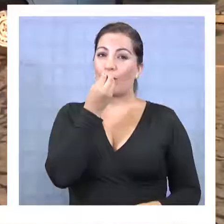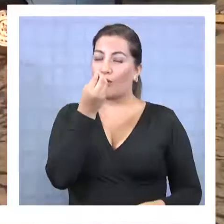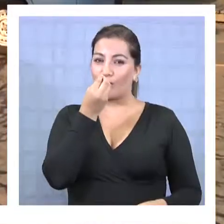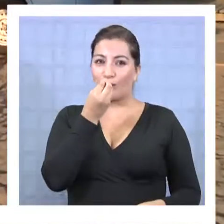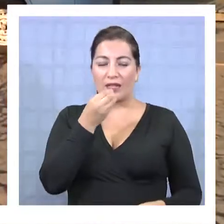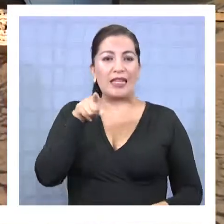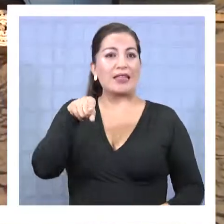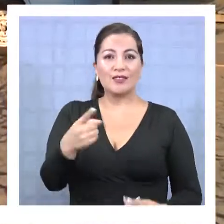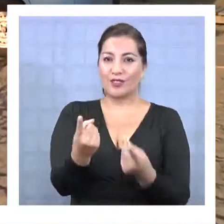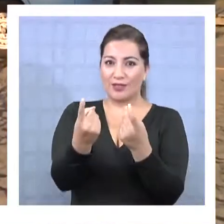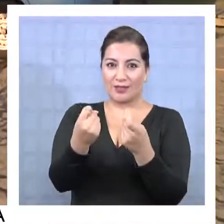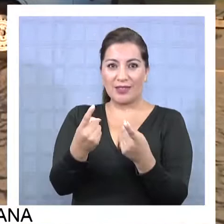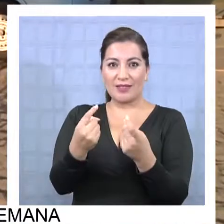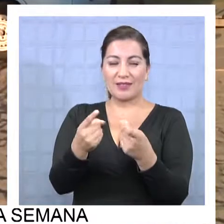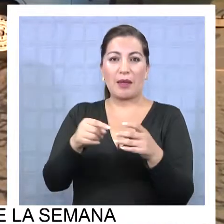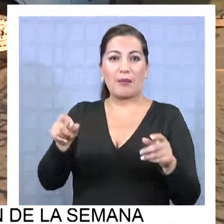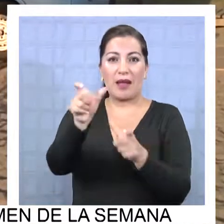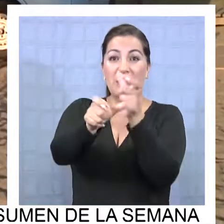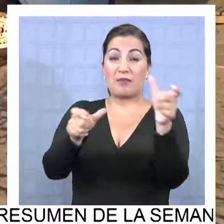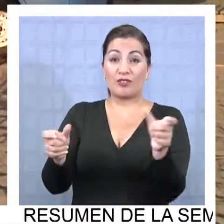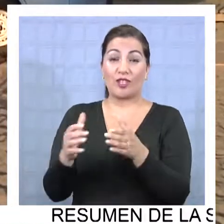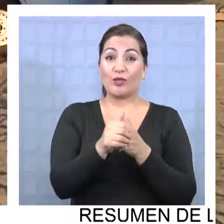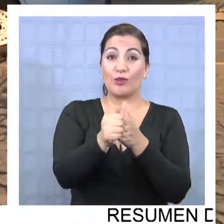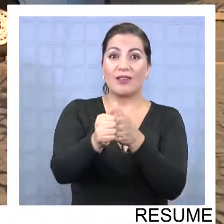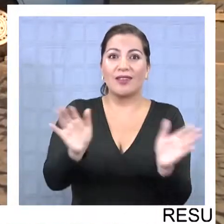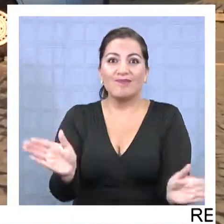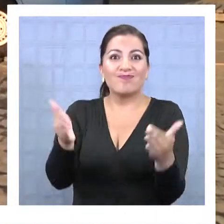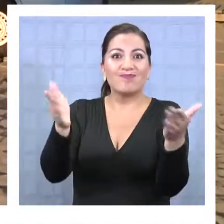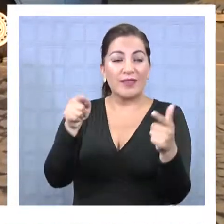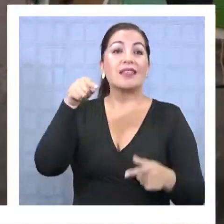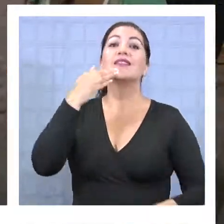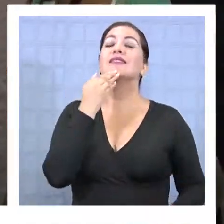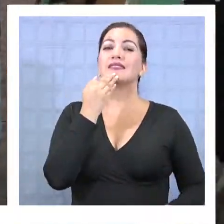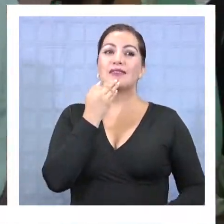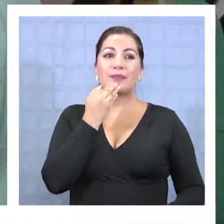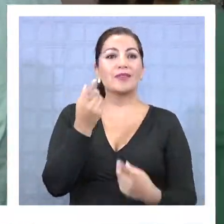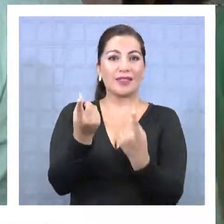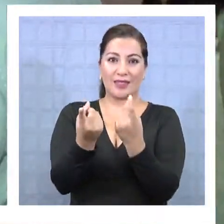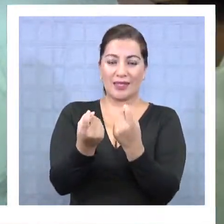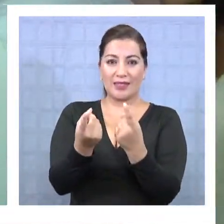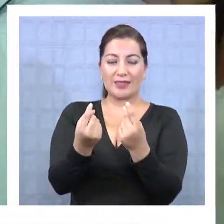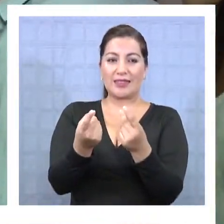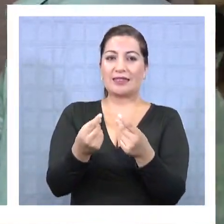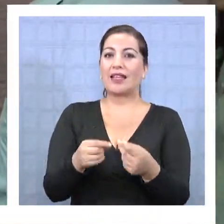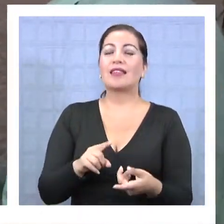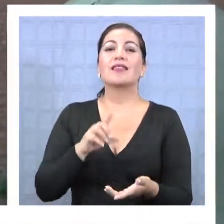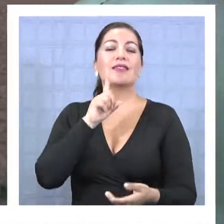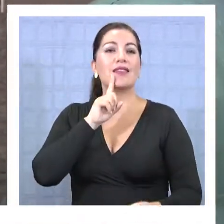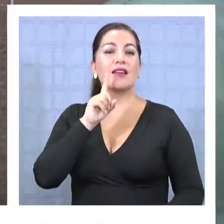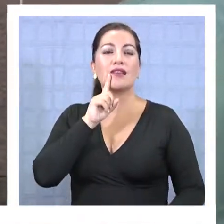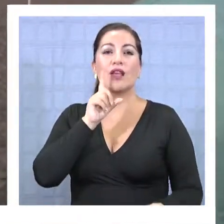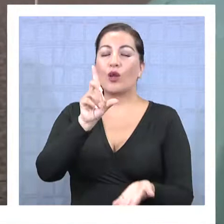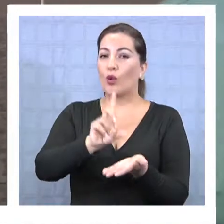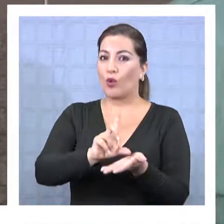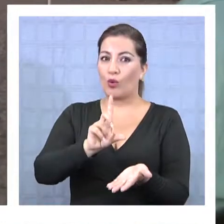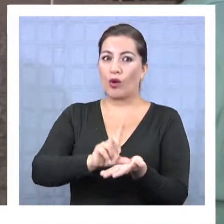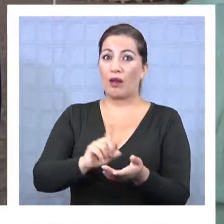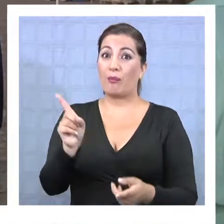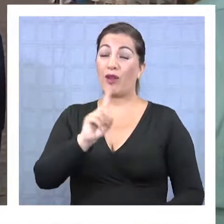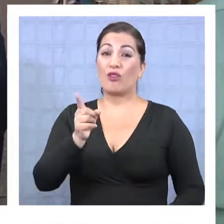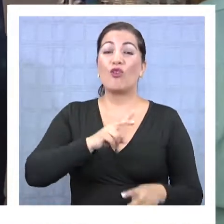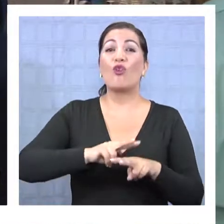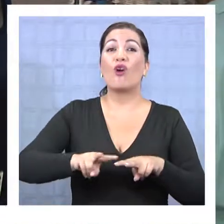comida son necesarios para motivar a los visitantes. Sin embargo, también es necesario acondicionar el lugar para no generar